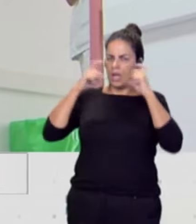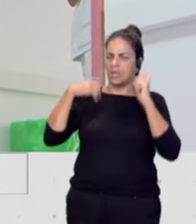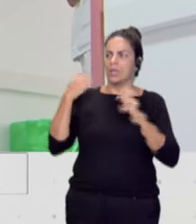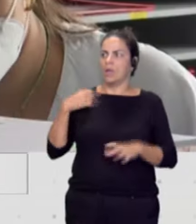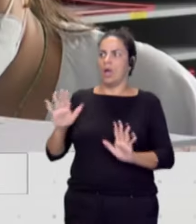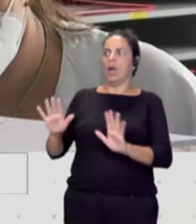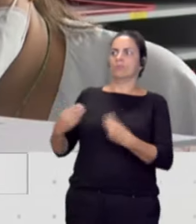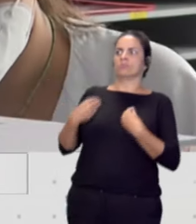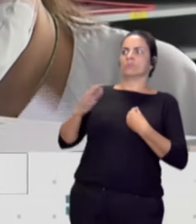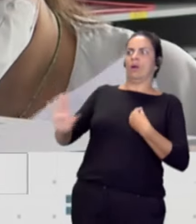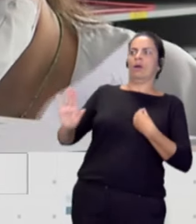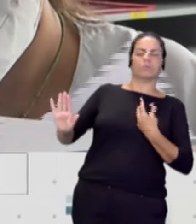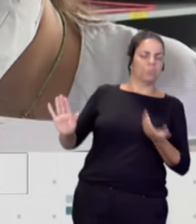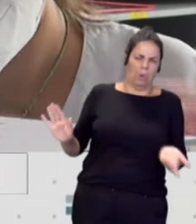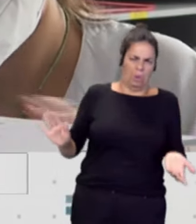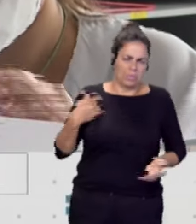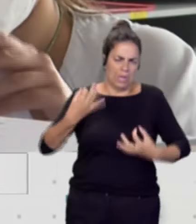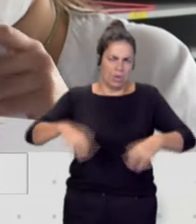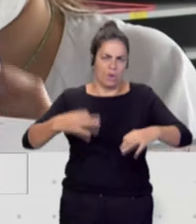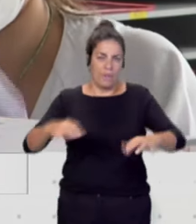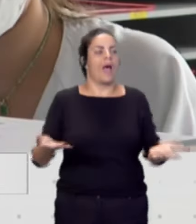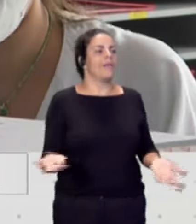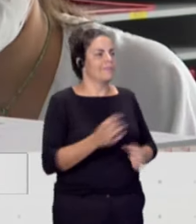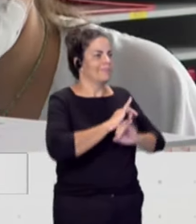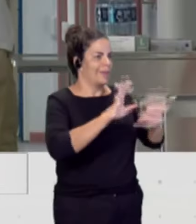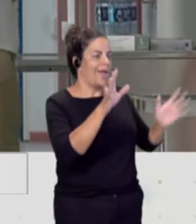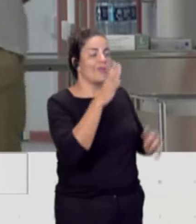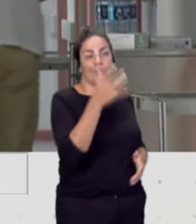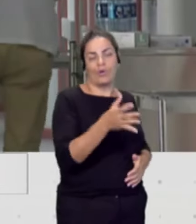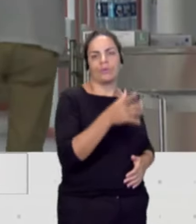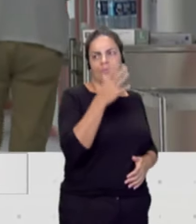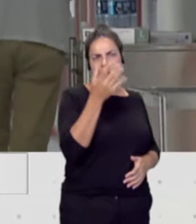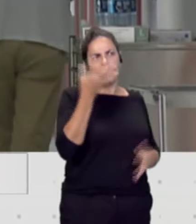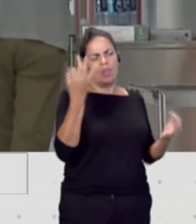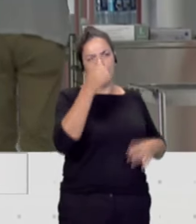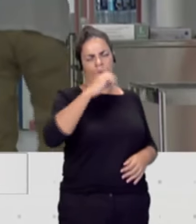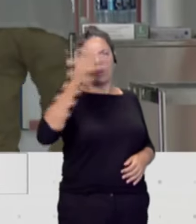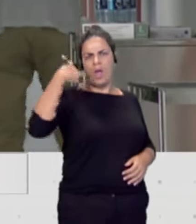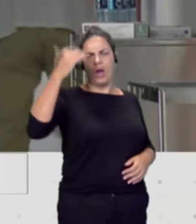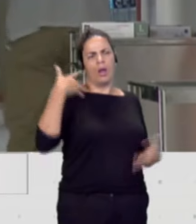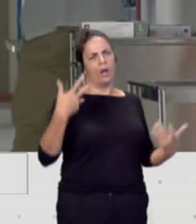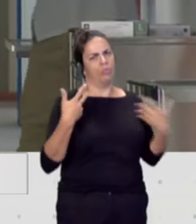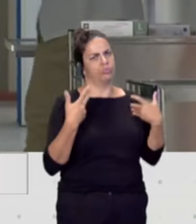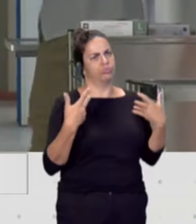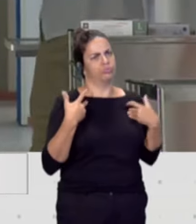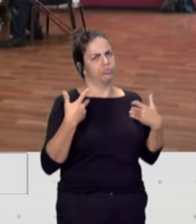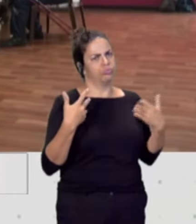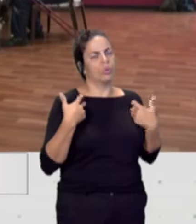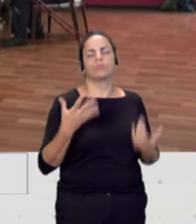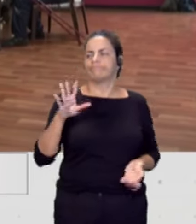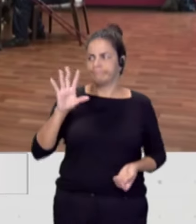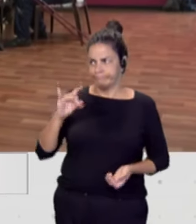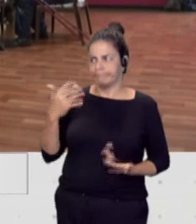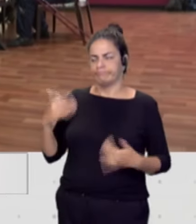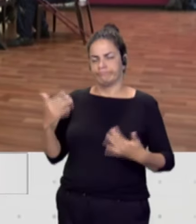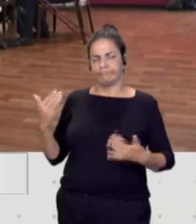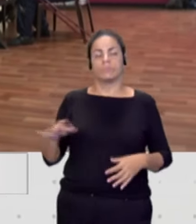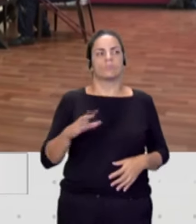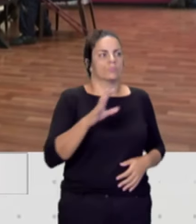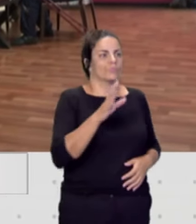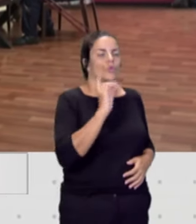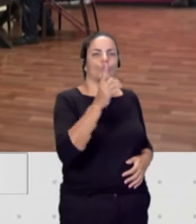nos choca huyendo. Y sobre todo por eso, porque, a ver, hay que recordar que lo pasamos muy mal, lo pasamos sí, francamente no, mal. Los recuerdos que tenemos, no, solo, claro, no